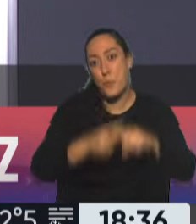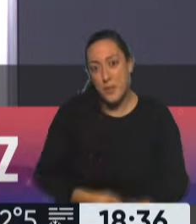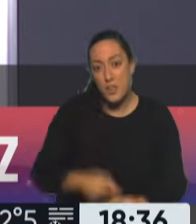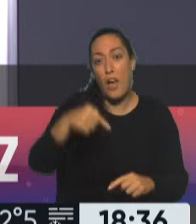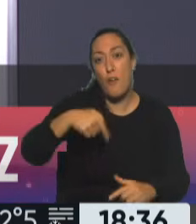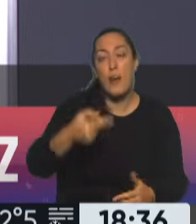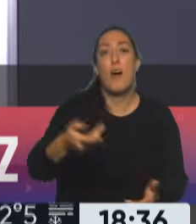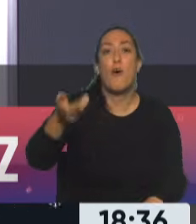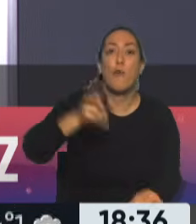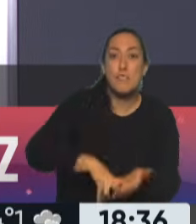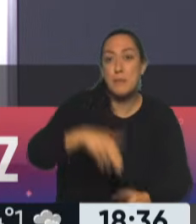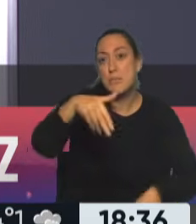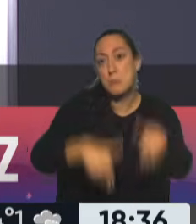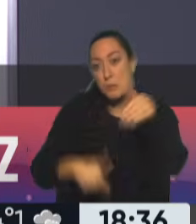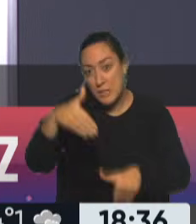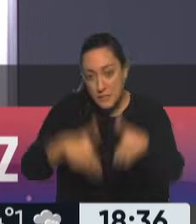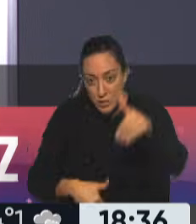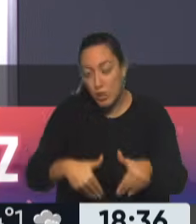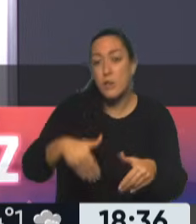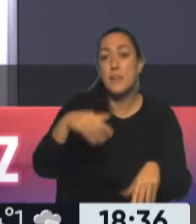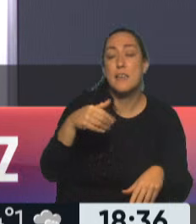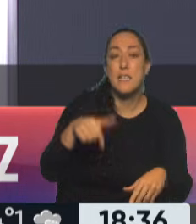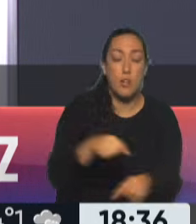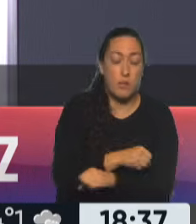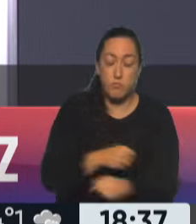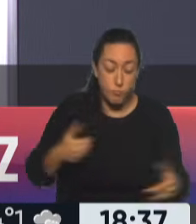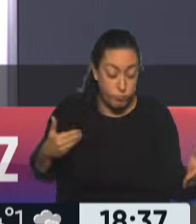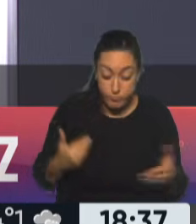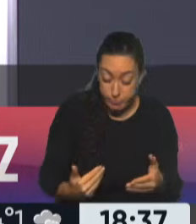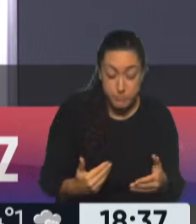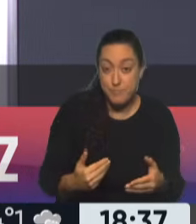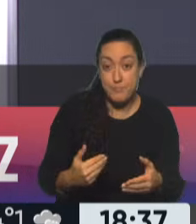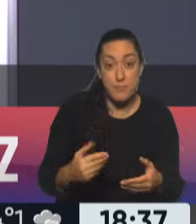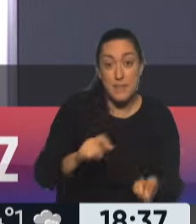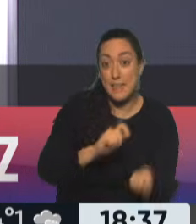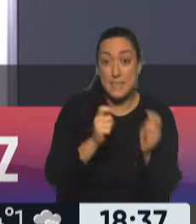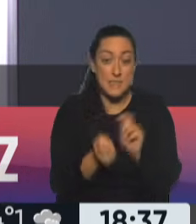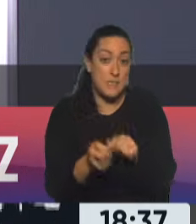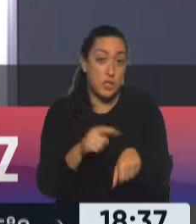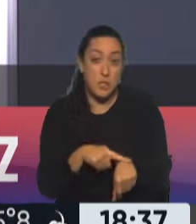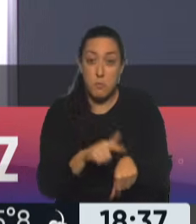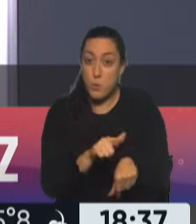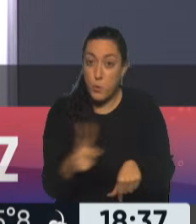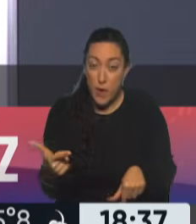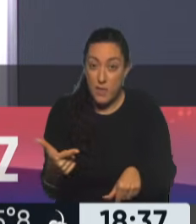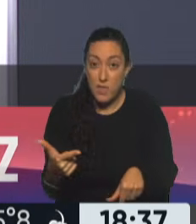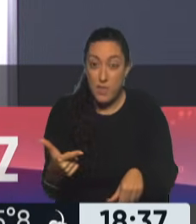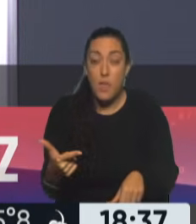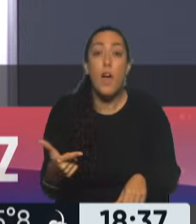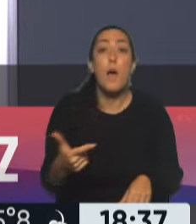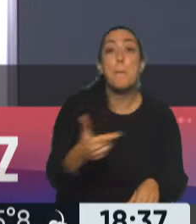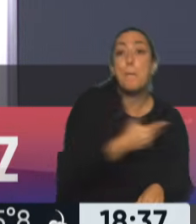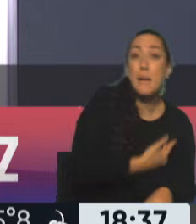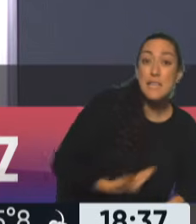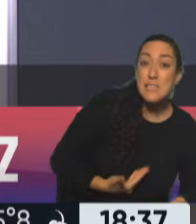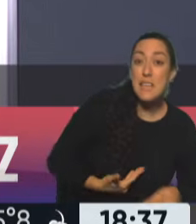prácticamente no tenés tiempo para hacer una transición porque no solamente asume el presidente, sino también asume el nuevo Congreso, y el